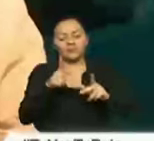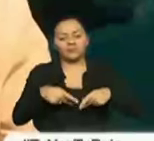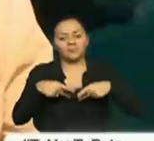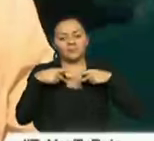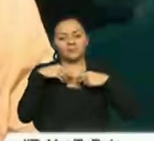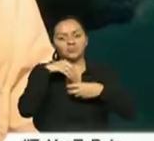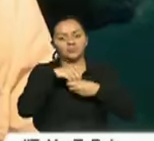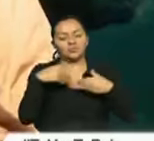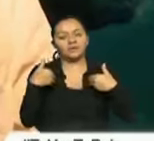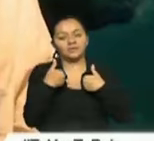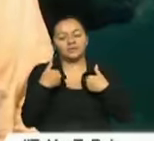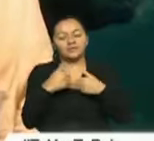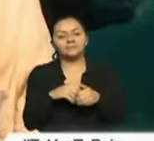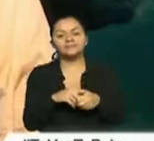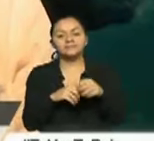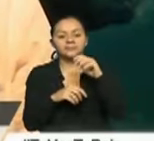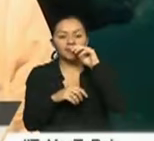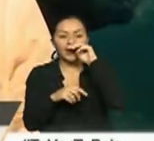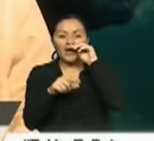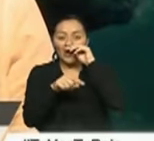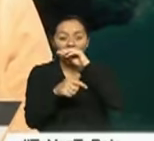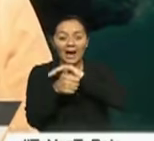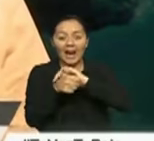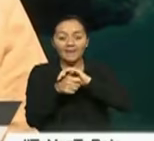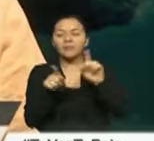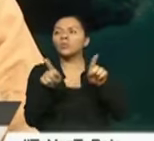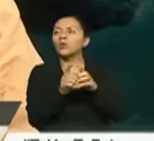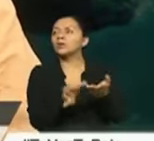viviente. Galápagos es mucho más que un archipiélago,